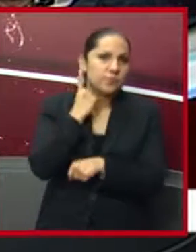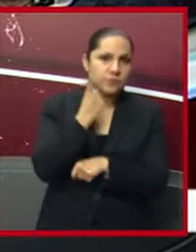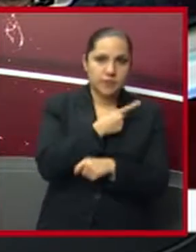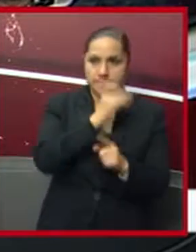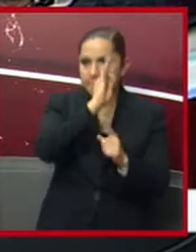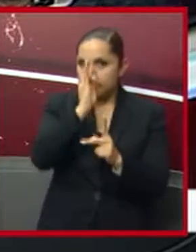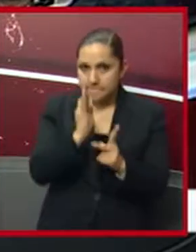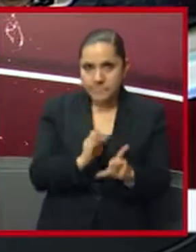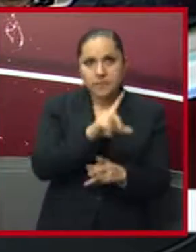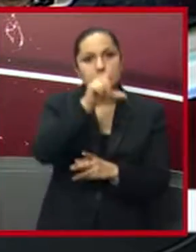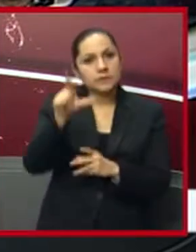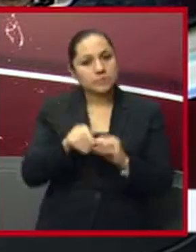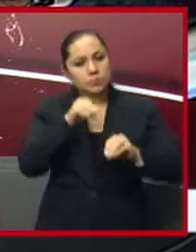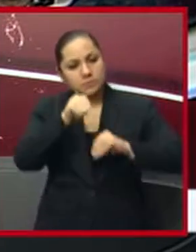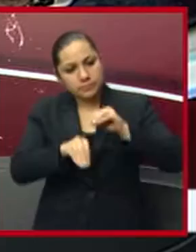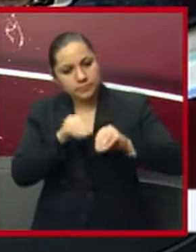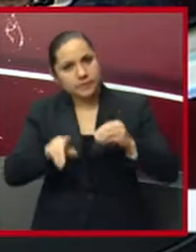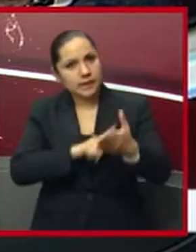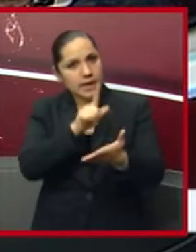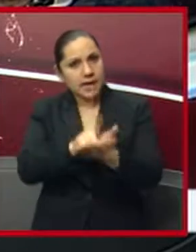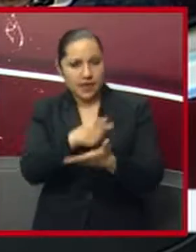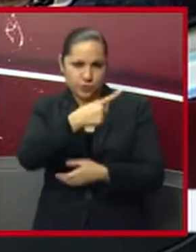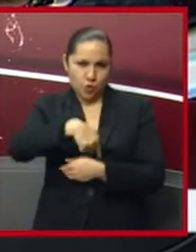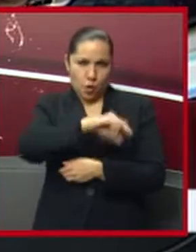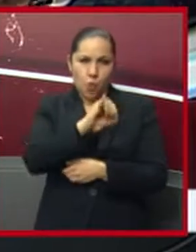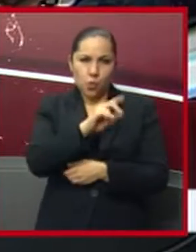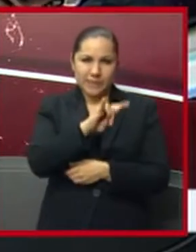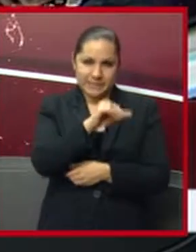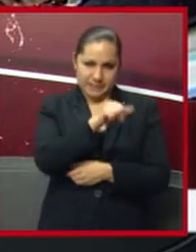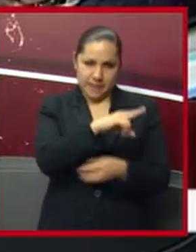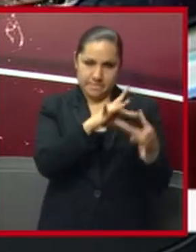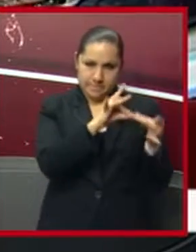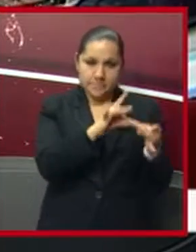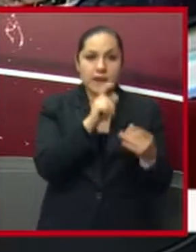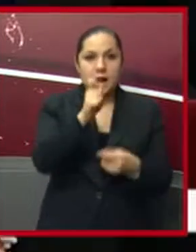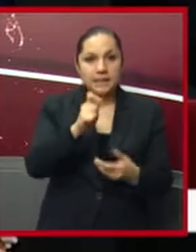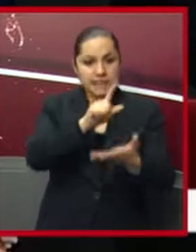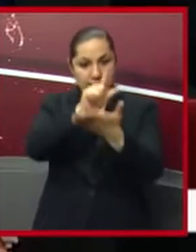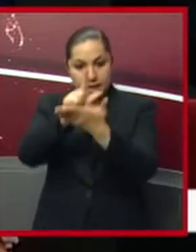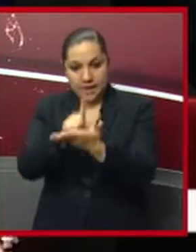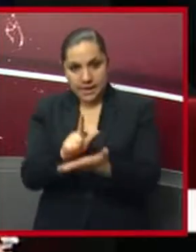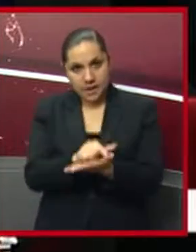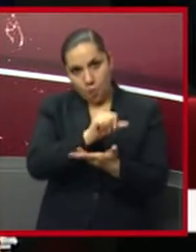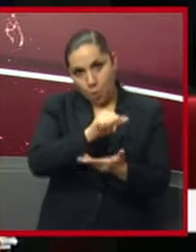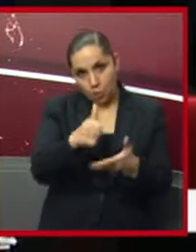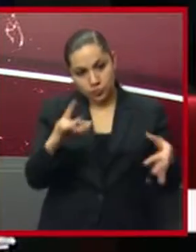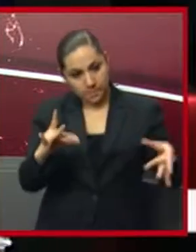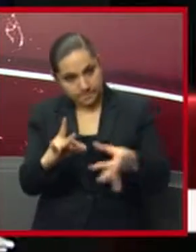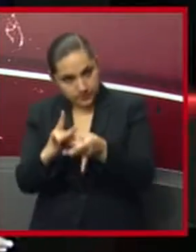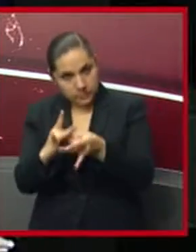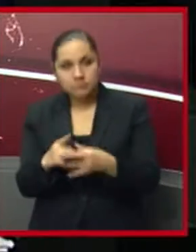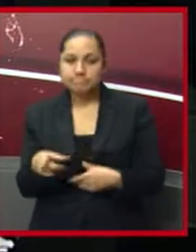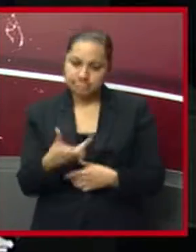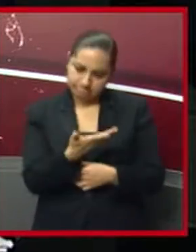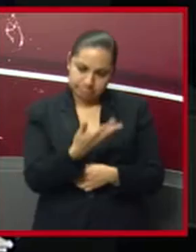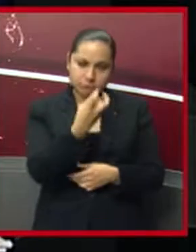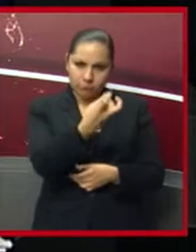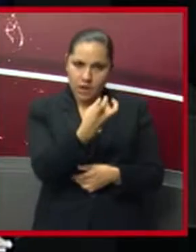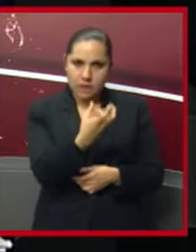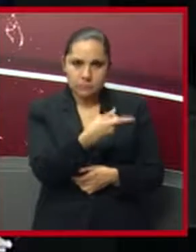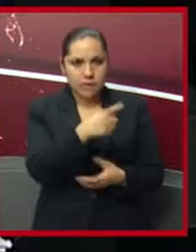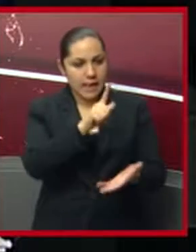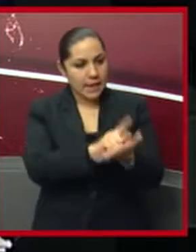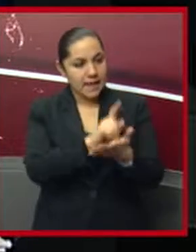legislación, pues como le dicen acá los juristas, legislación secundaria? Es correcto. De esto se dan reformas posteriores en la Ley Federal de